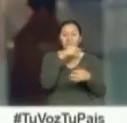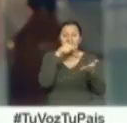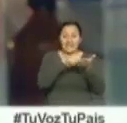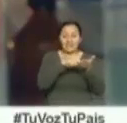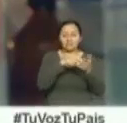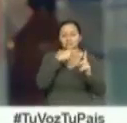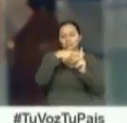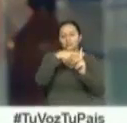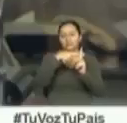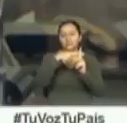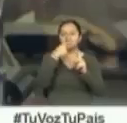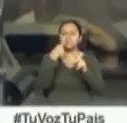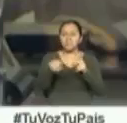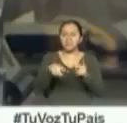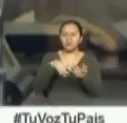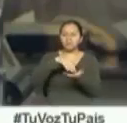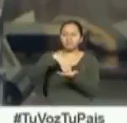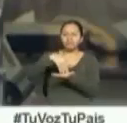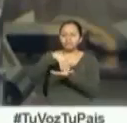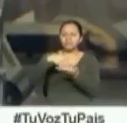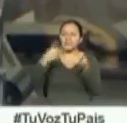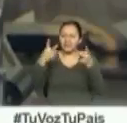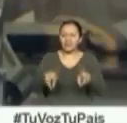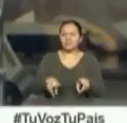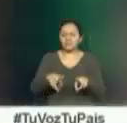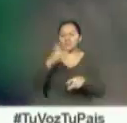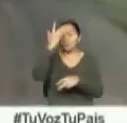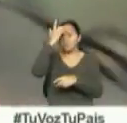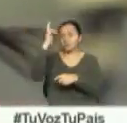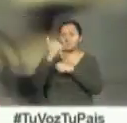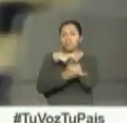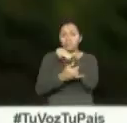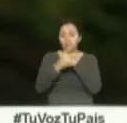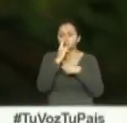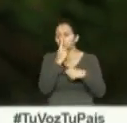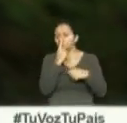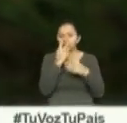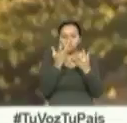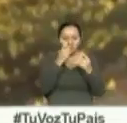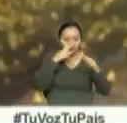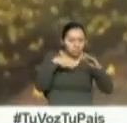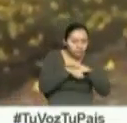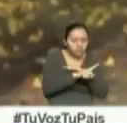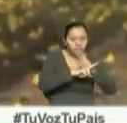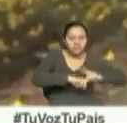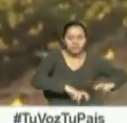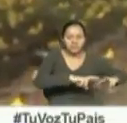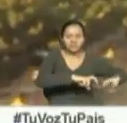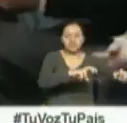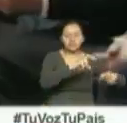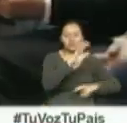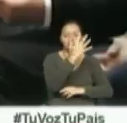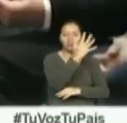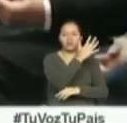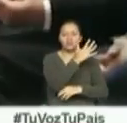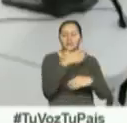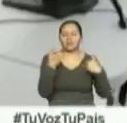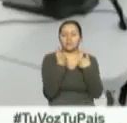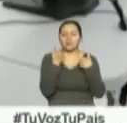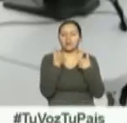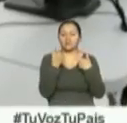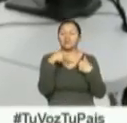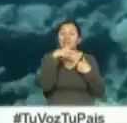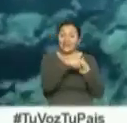accedan ilegalmente a sus recursos endémicos para realizar investigaciones con su flora y fauna. A esto se lo conoce